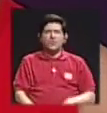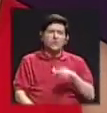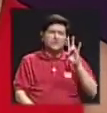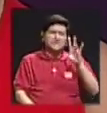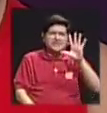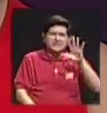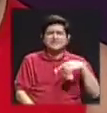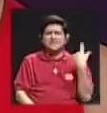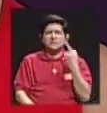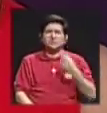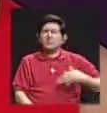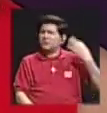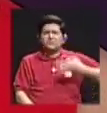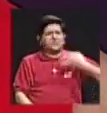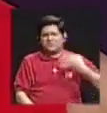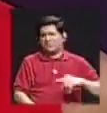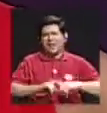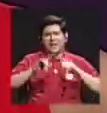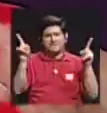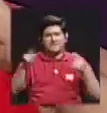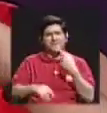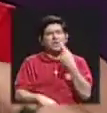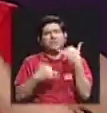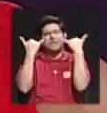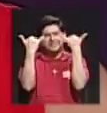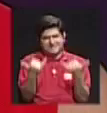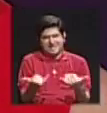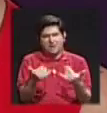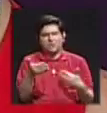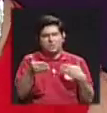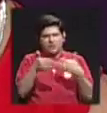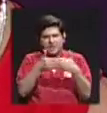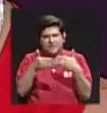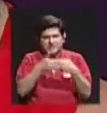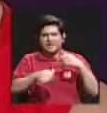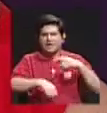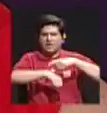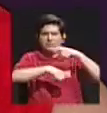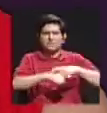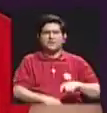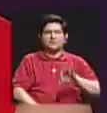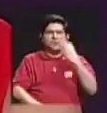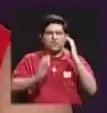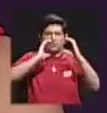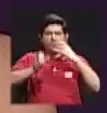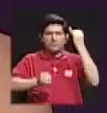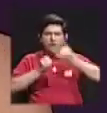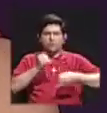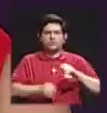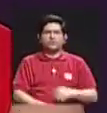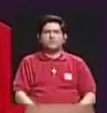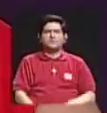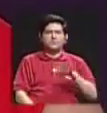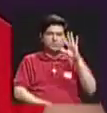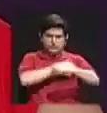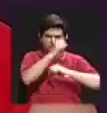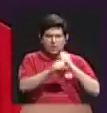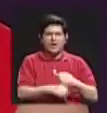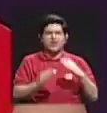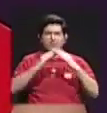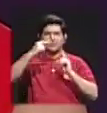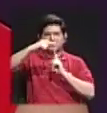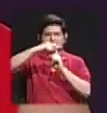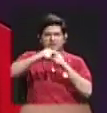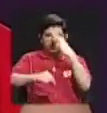formalismo. Sin embargo, nos dice ahora recientemente un medio de comunicación que en el último quinquenio la Iglesia